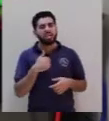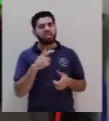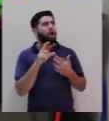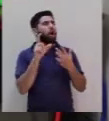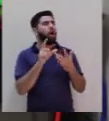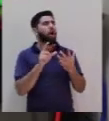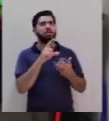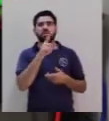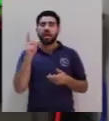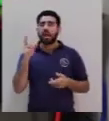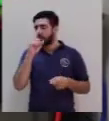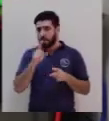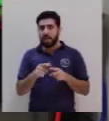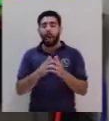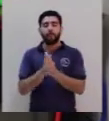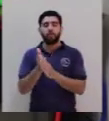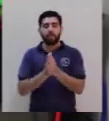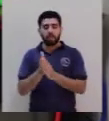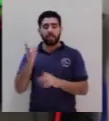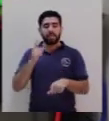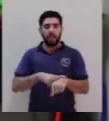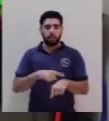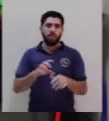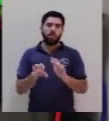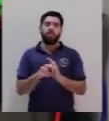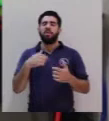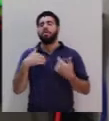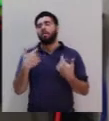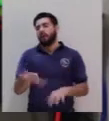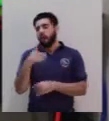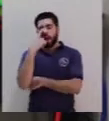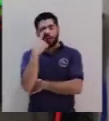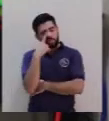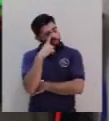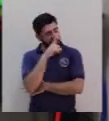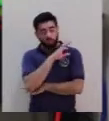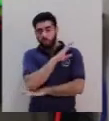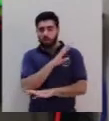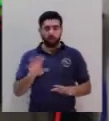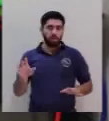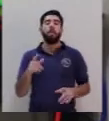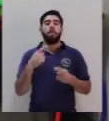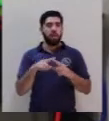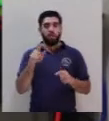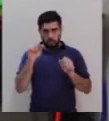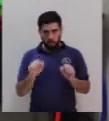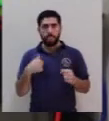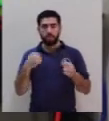casa. Ya vamos en la cuarentena y yo ya me aburrí, pero yo puedo hacer algo productivo en casa. Algo diferente. Y